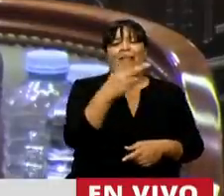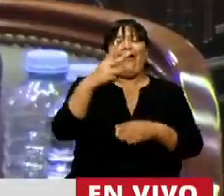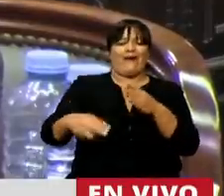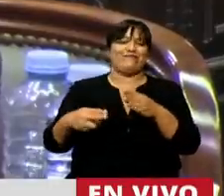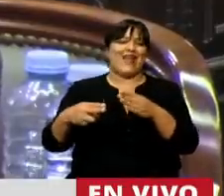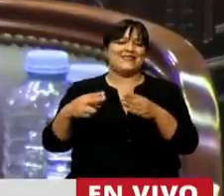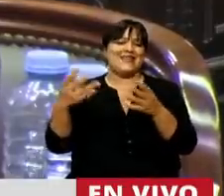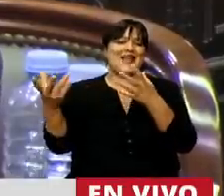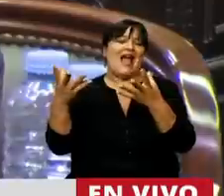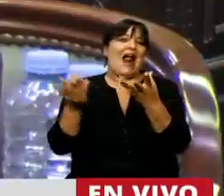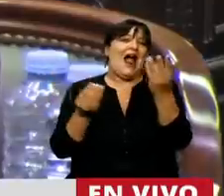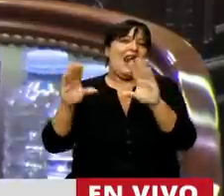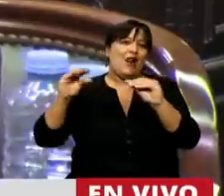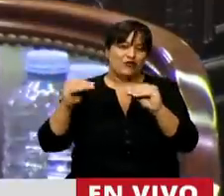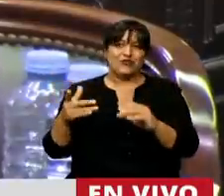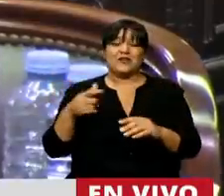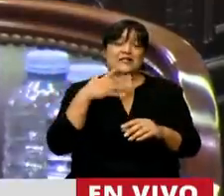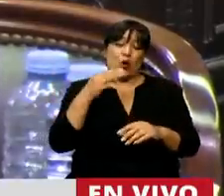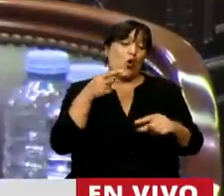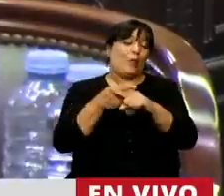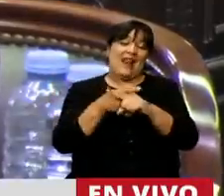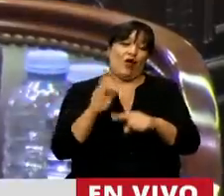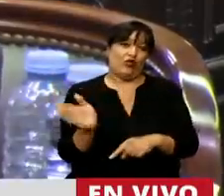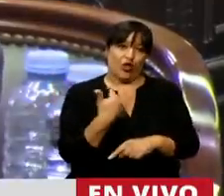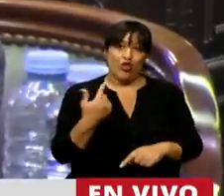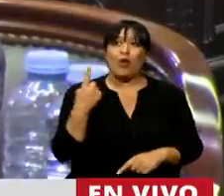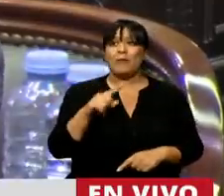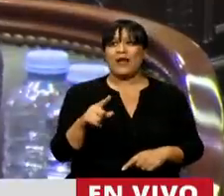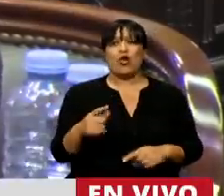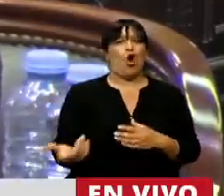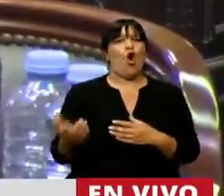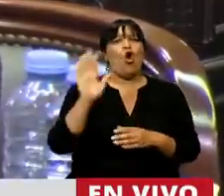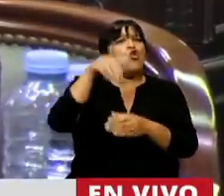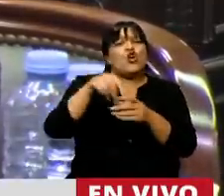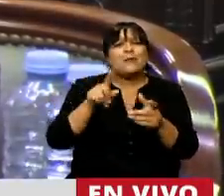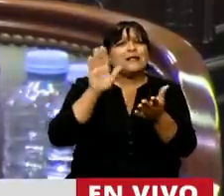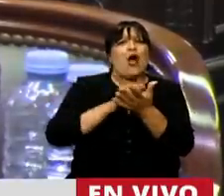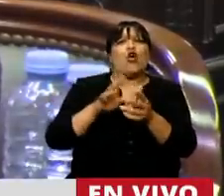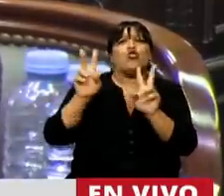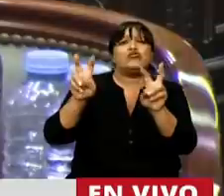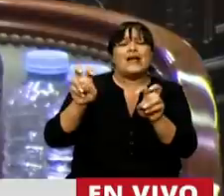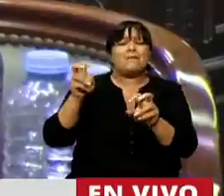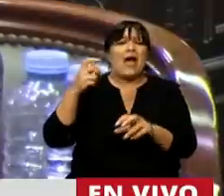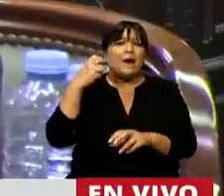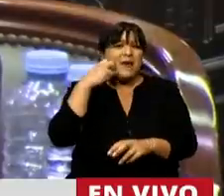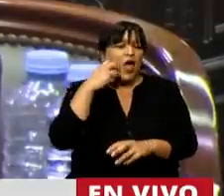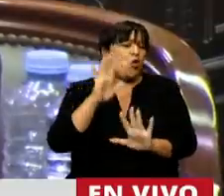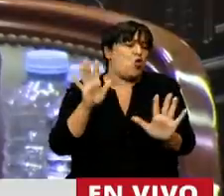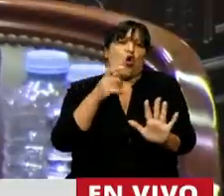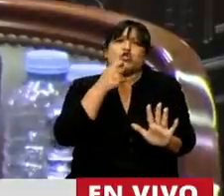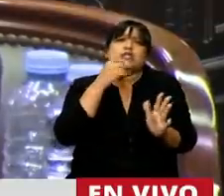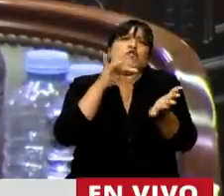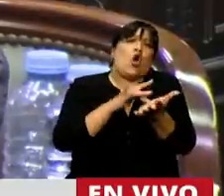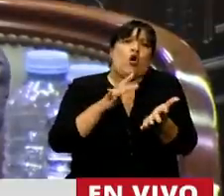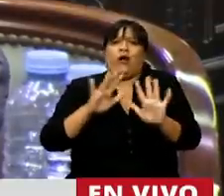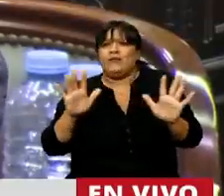esto? Porque me voy a pelear con todo. No te metas nunca con los viejos, Luis. Si algún día te toca,